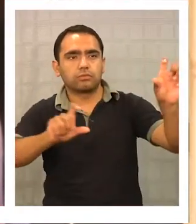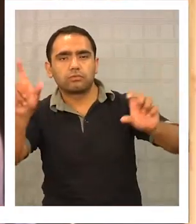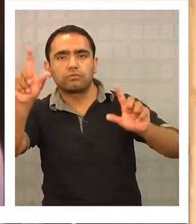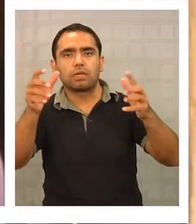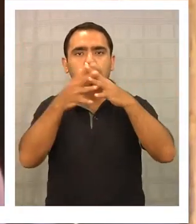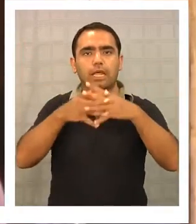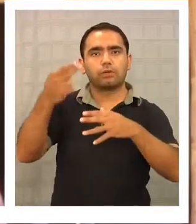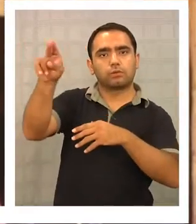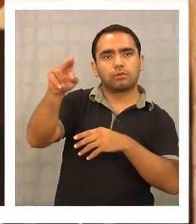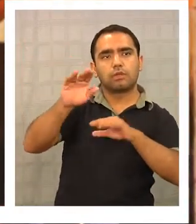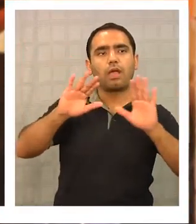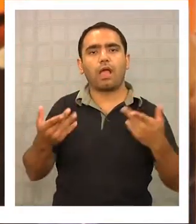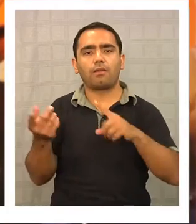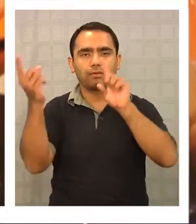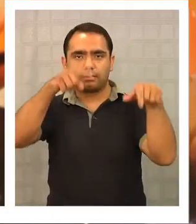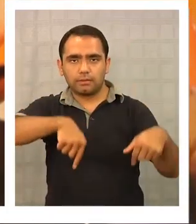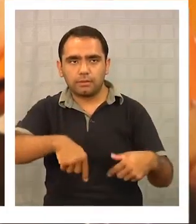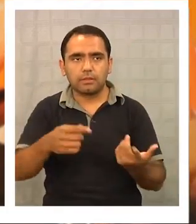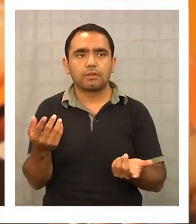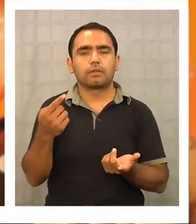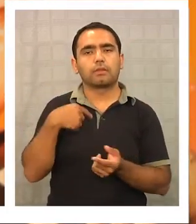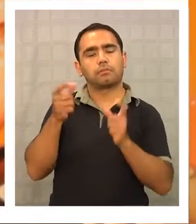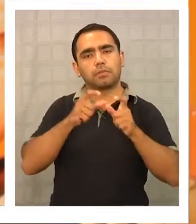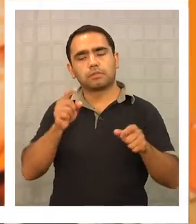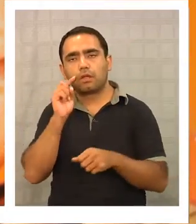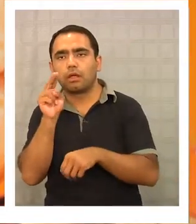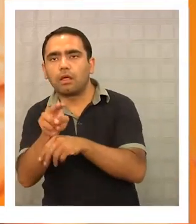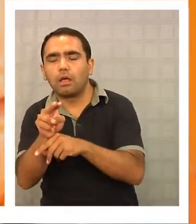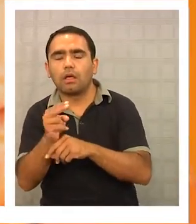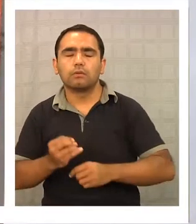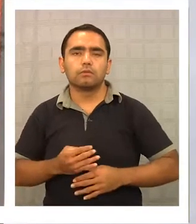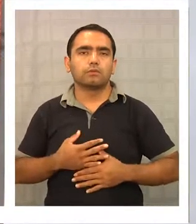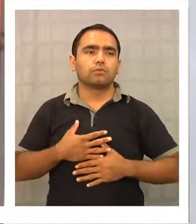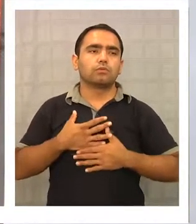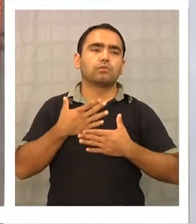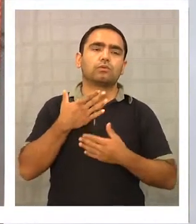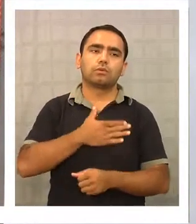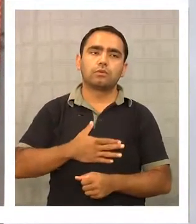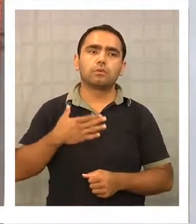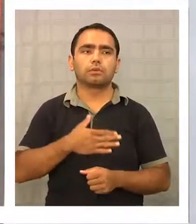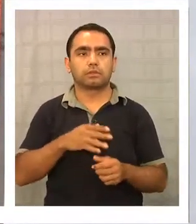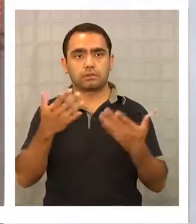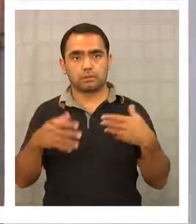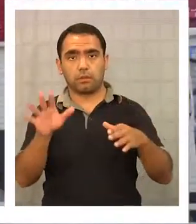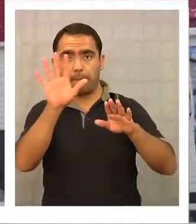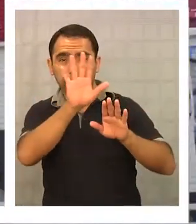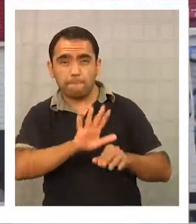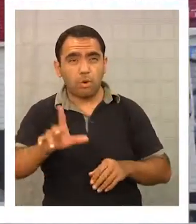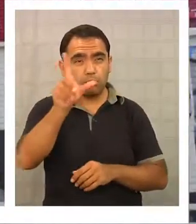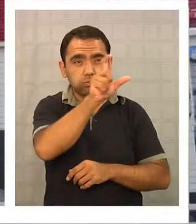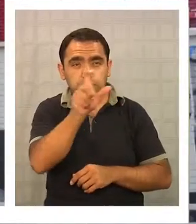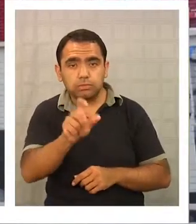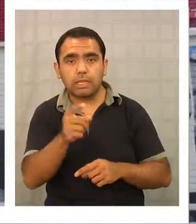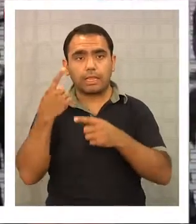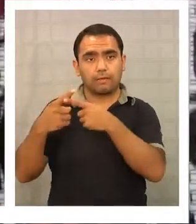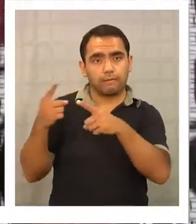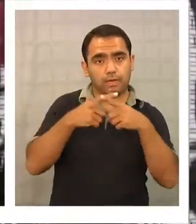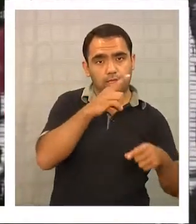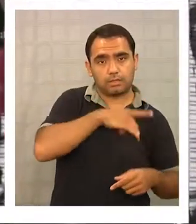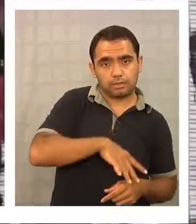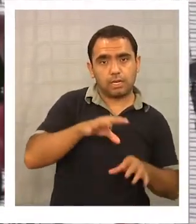pero eso, va a haber gente participando. Sequis comenzó a darle color a las calles en los 90